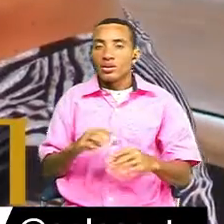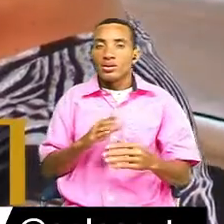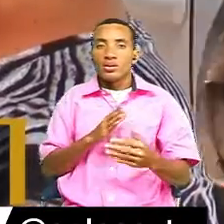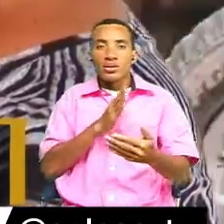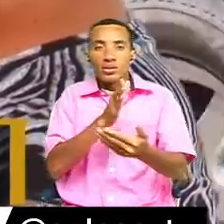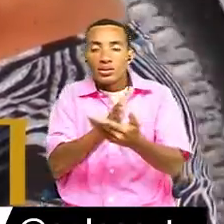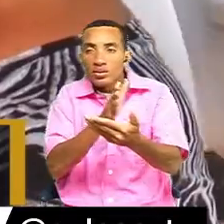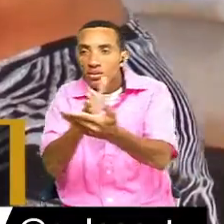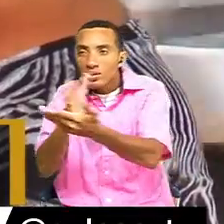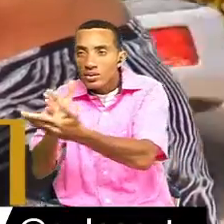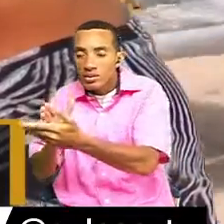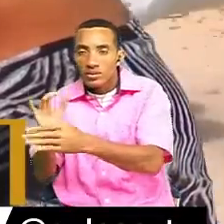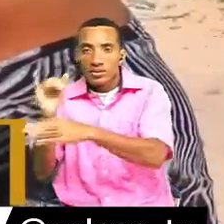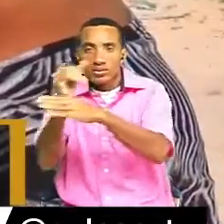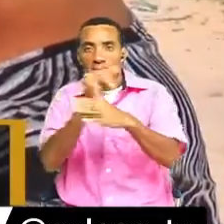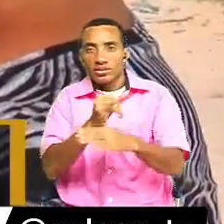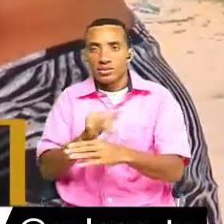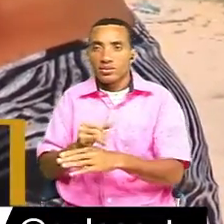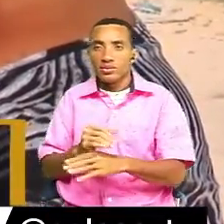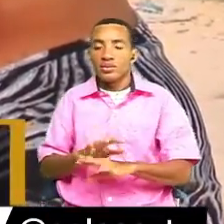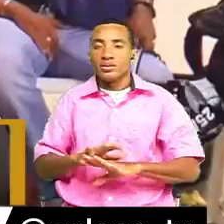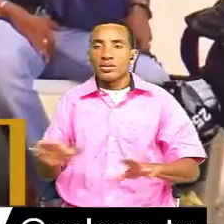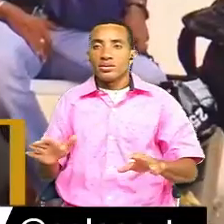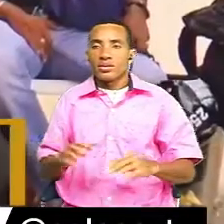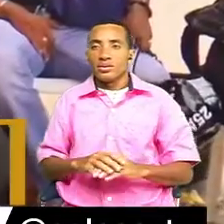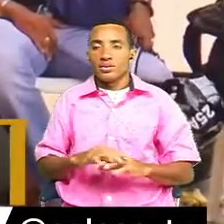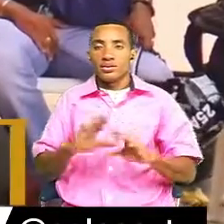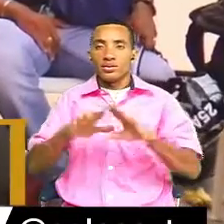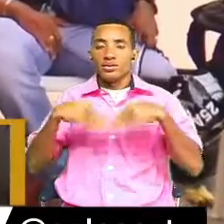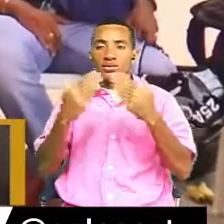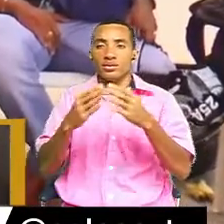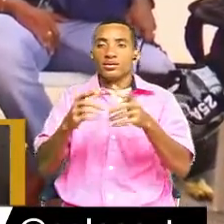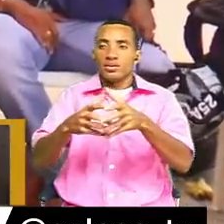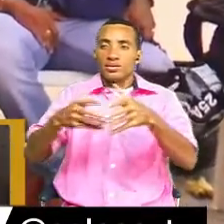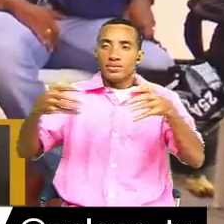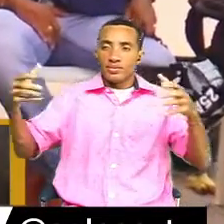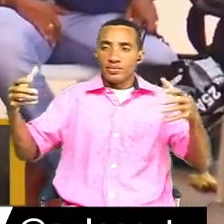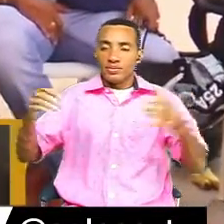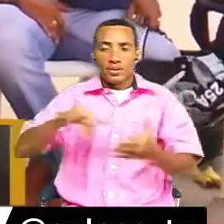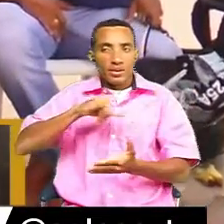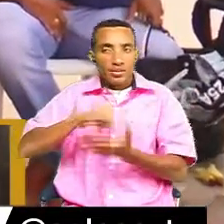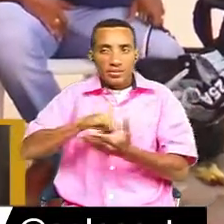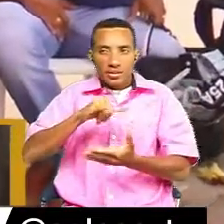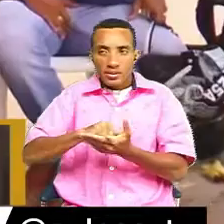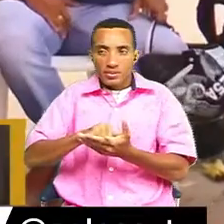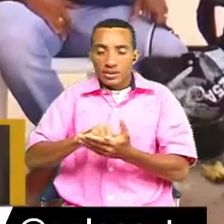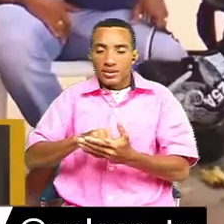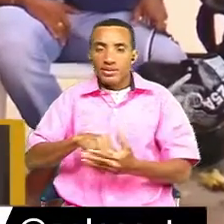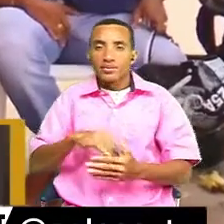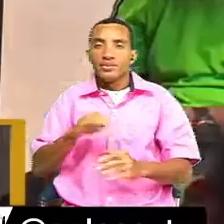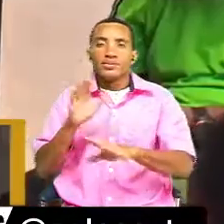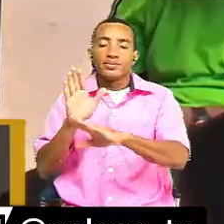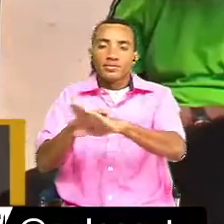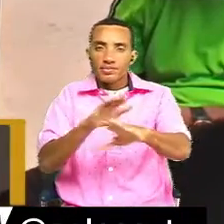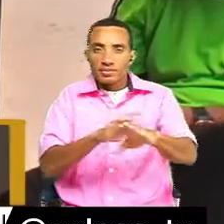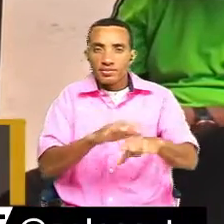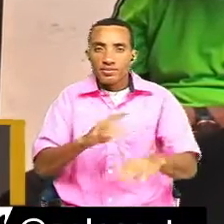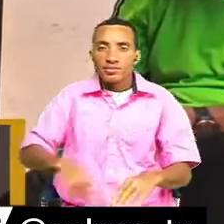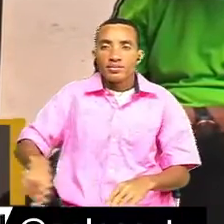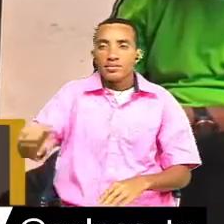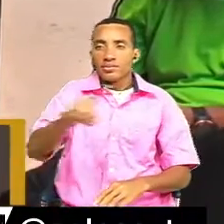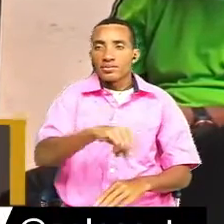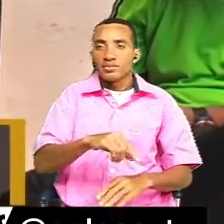con esta institución y él está diciendo que es una institución de carácter oficial, esa misma prebenda o esa misma garantía que se le están